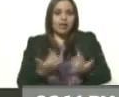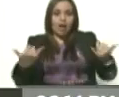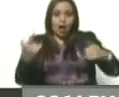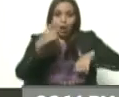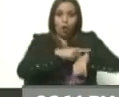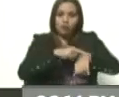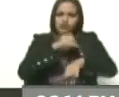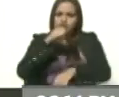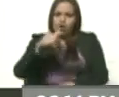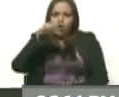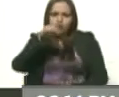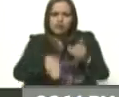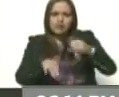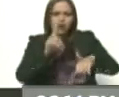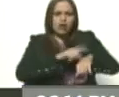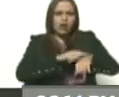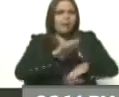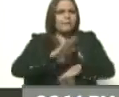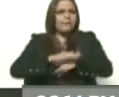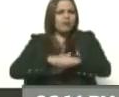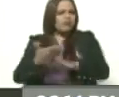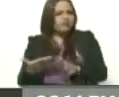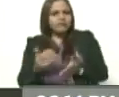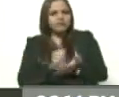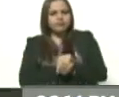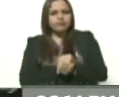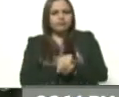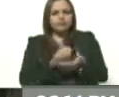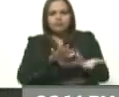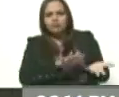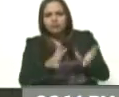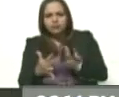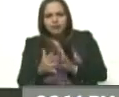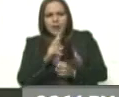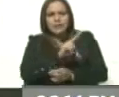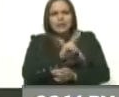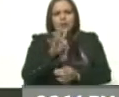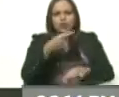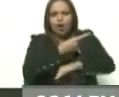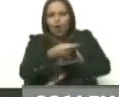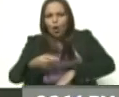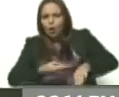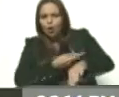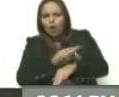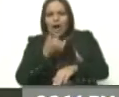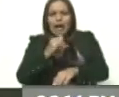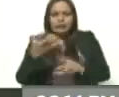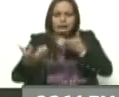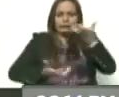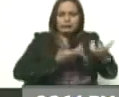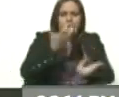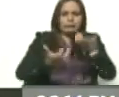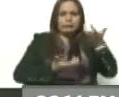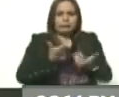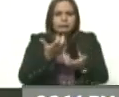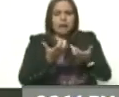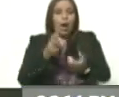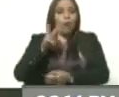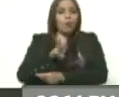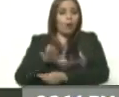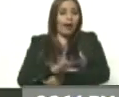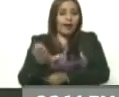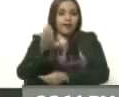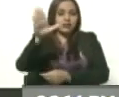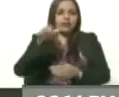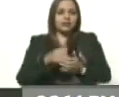ahora tenemos información de última hora porque hace ya más de 24 horas se comenzó un incendio en el Parque Nacional Guarayra